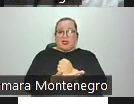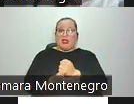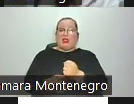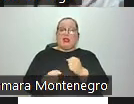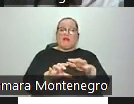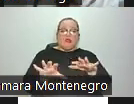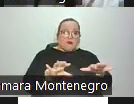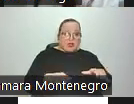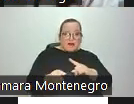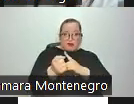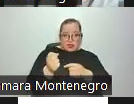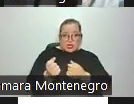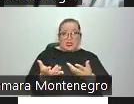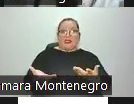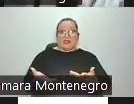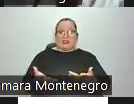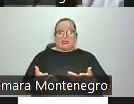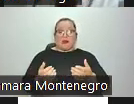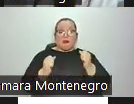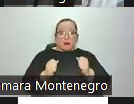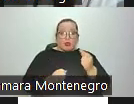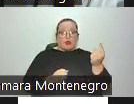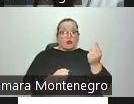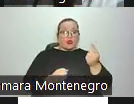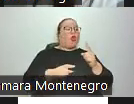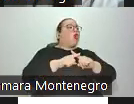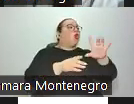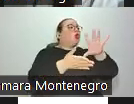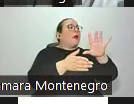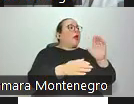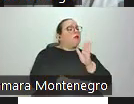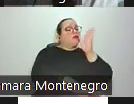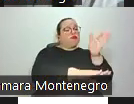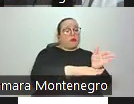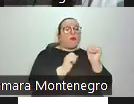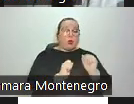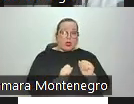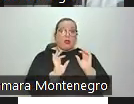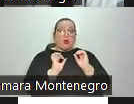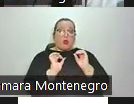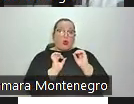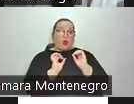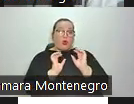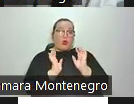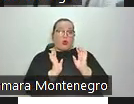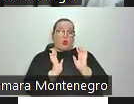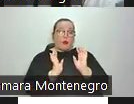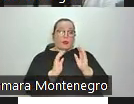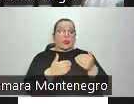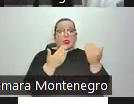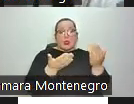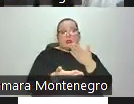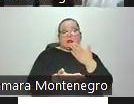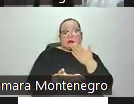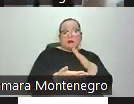fortaleza. Ser capaz de moverse internacionalmente, ofrecer también, por ejemplo,